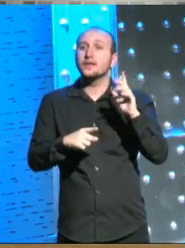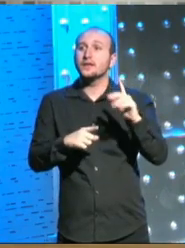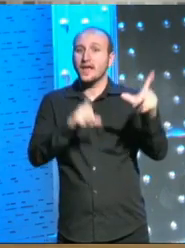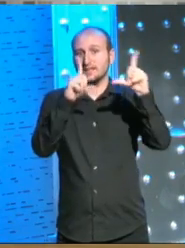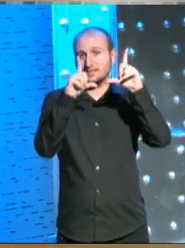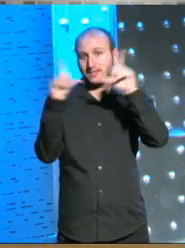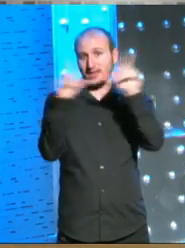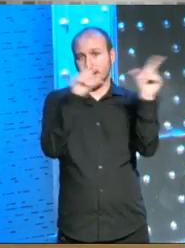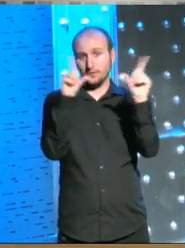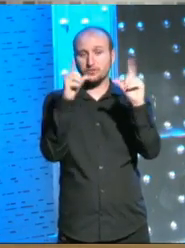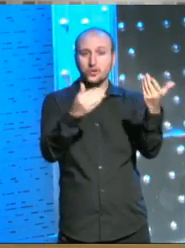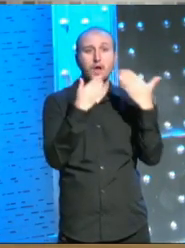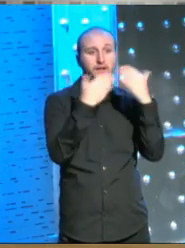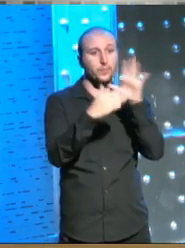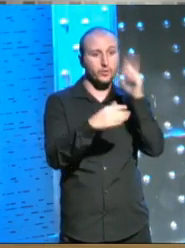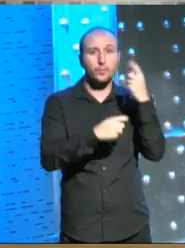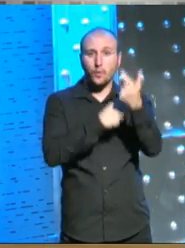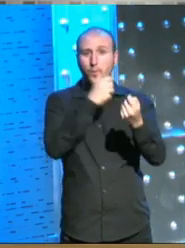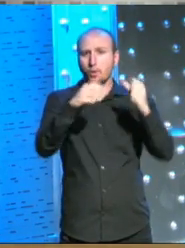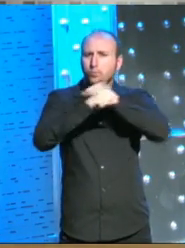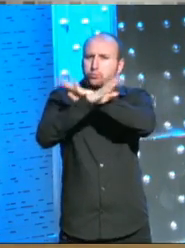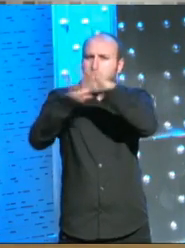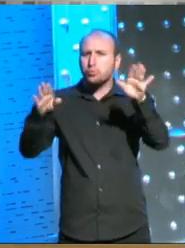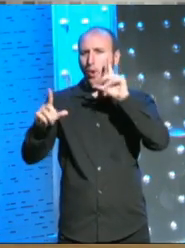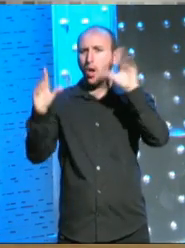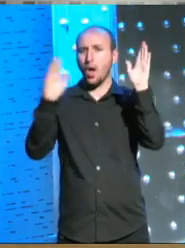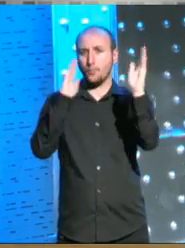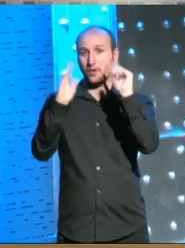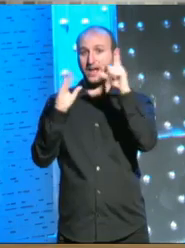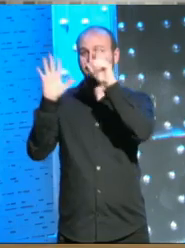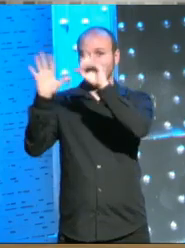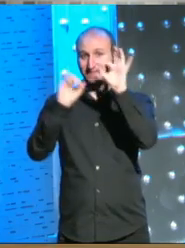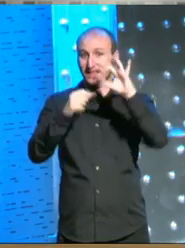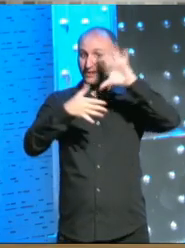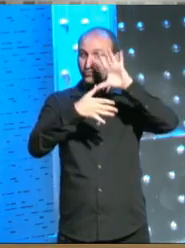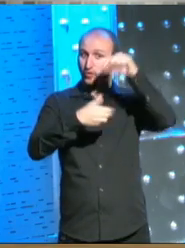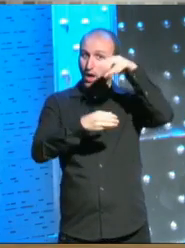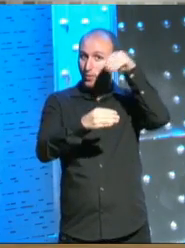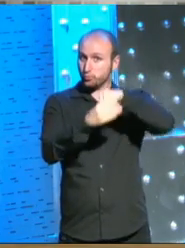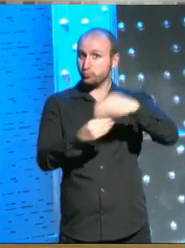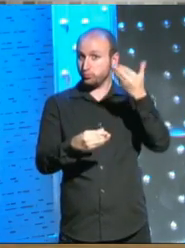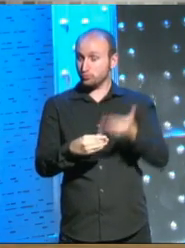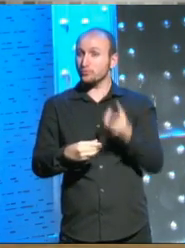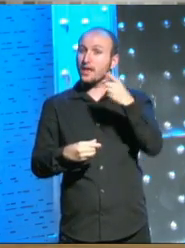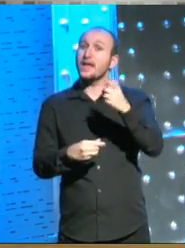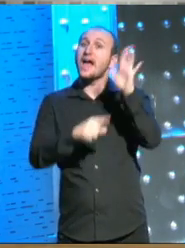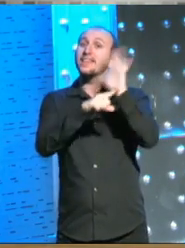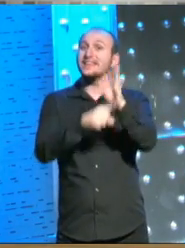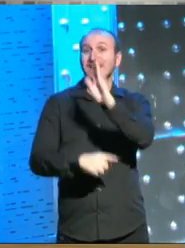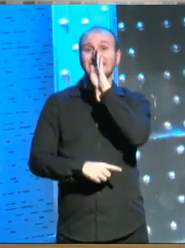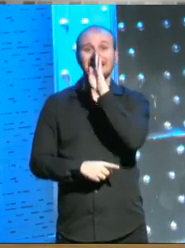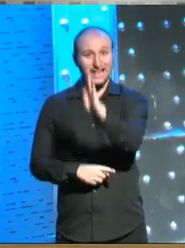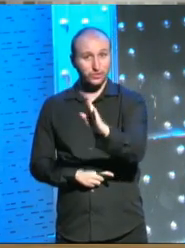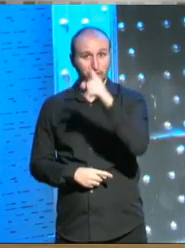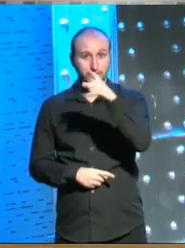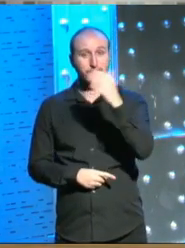La televisión se expande en los años 60 muchísimo en Estados Unidos, y el llamado cine directo es el